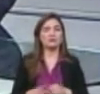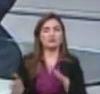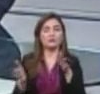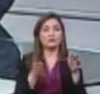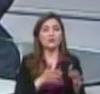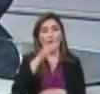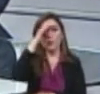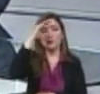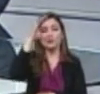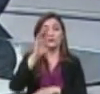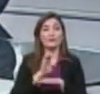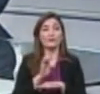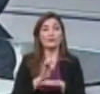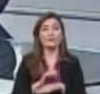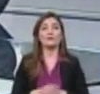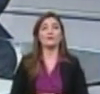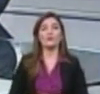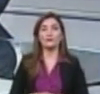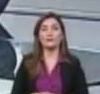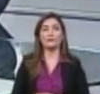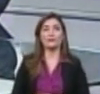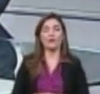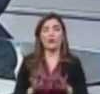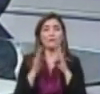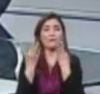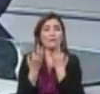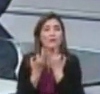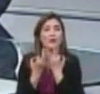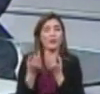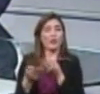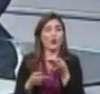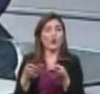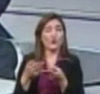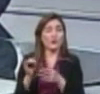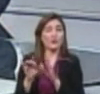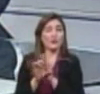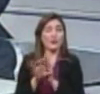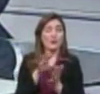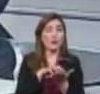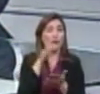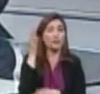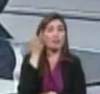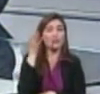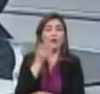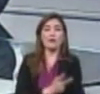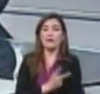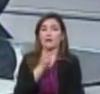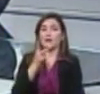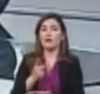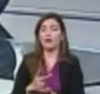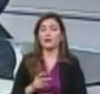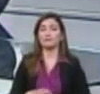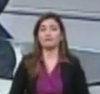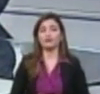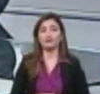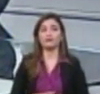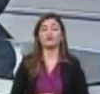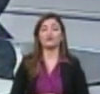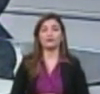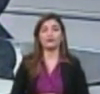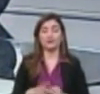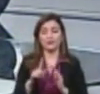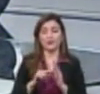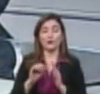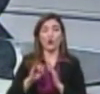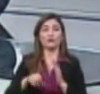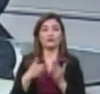policía ecuatoriana desarticuló una estructura familiar dedicada al lavado de activos en las provincias de Tungurahua y Pichincha. Descubrieron movimientos financieros